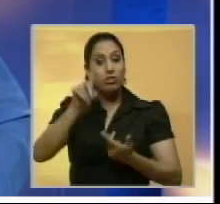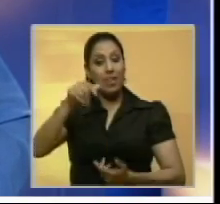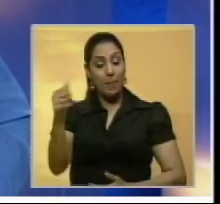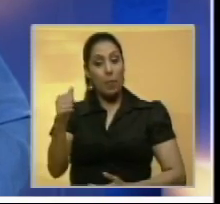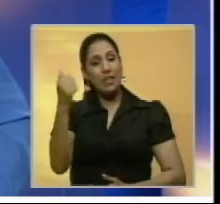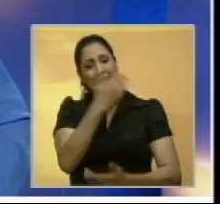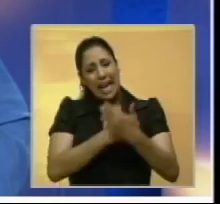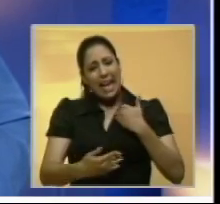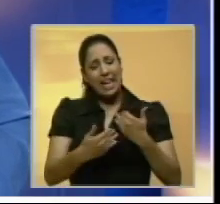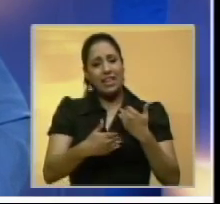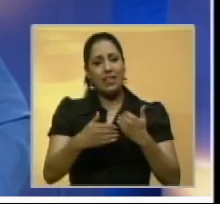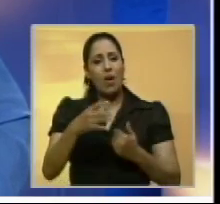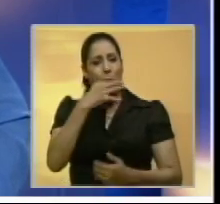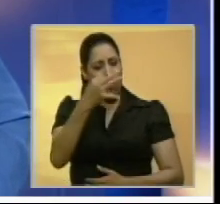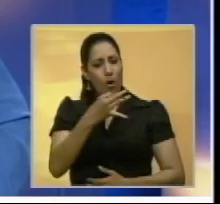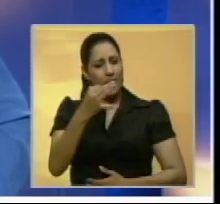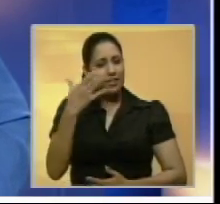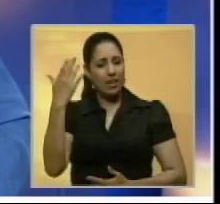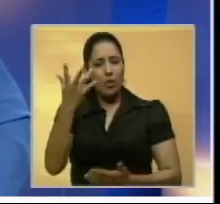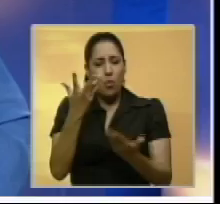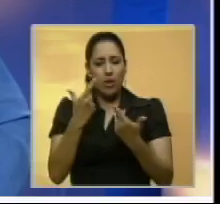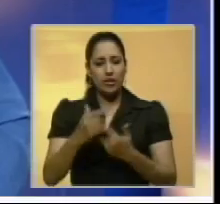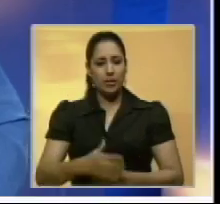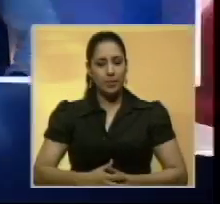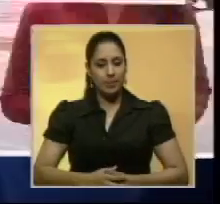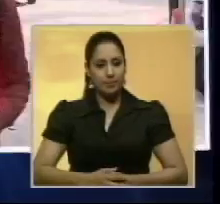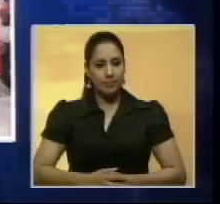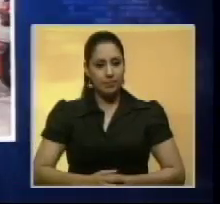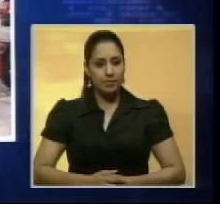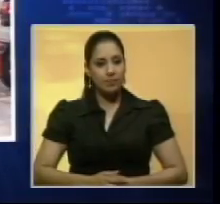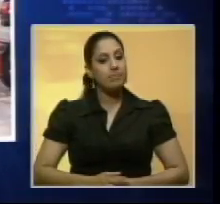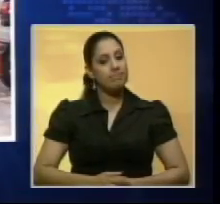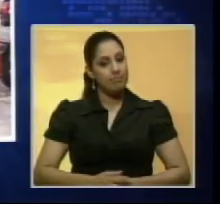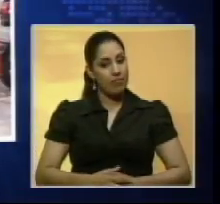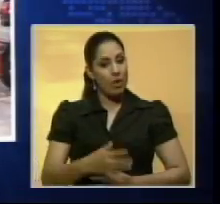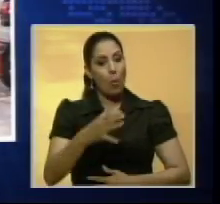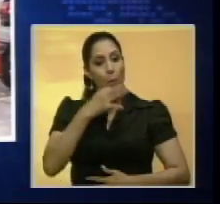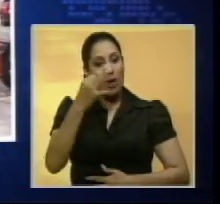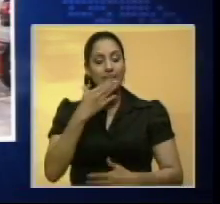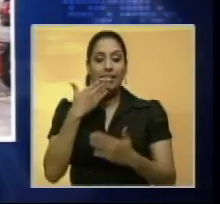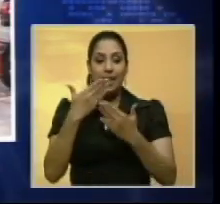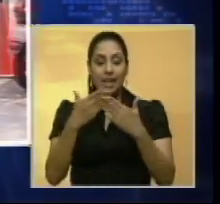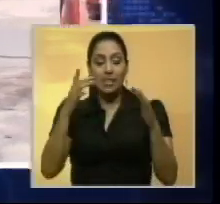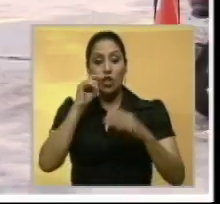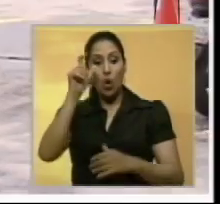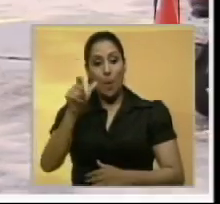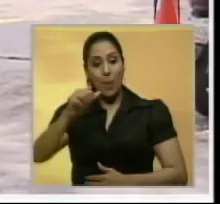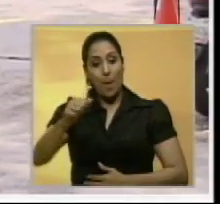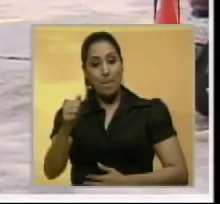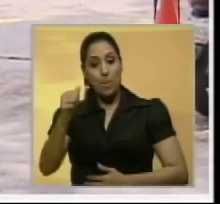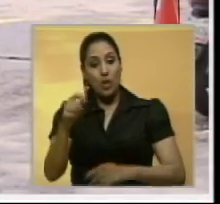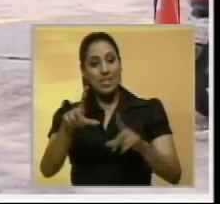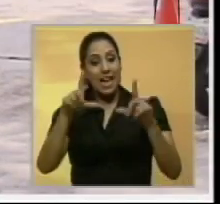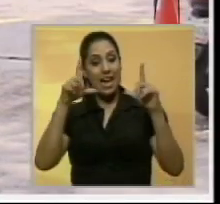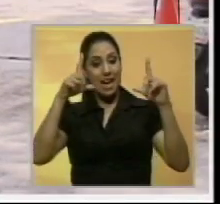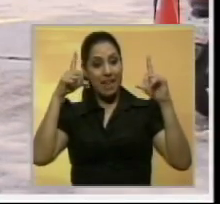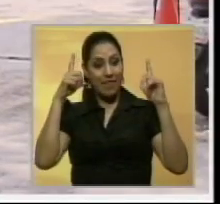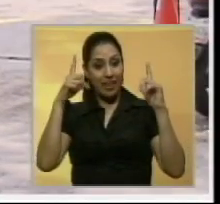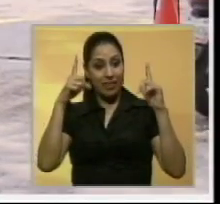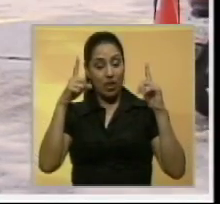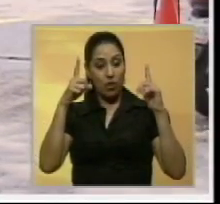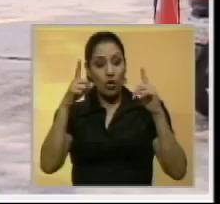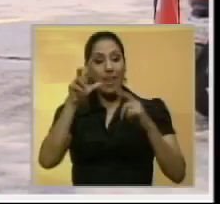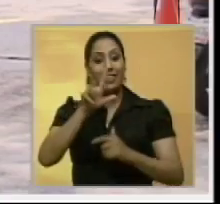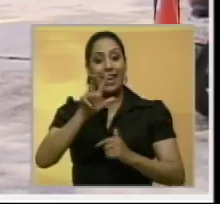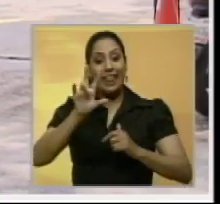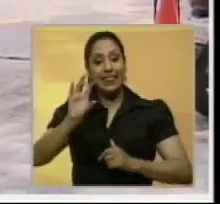policía, resultó herida. Muy buenas tardes, Lirio, cuéntanos. Buenas tardes, gracias. El oficial de la Policía de Libertador, Robinson José García